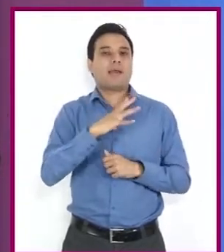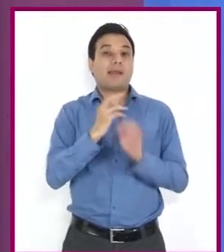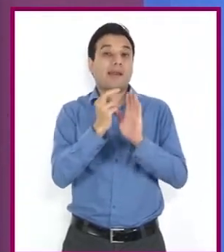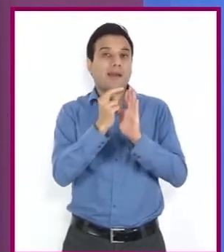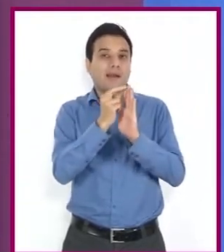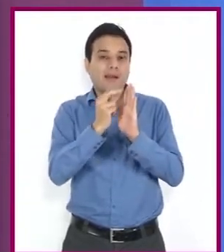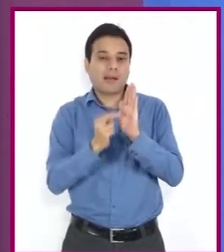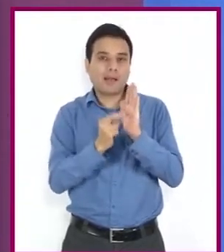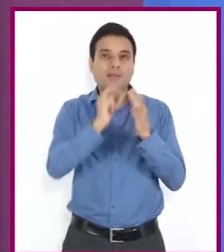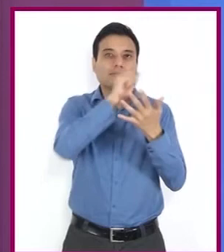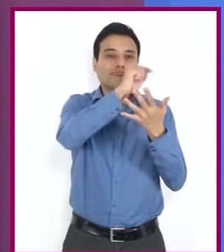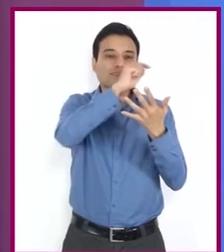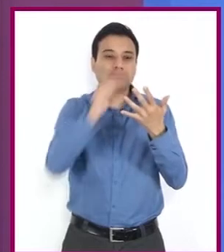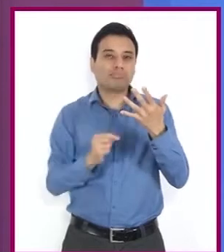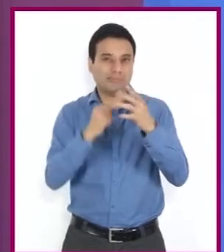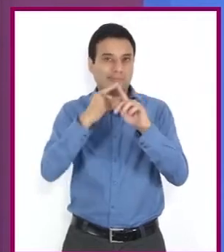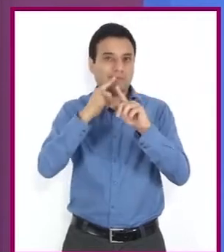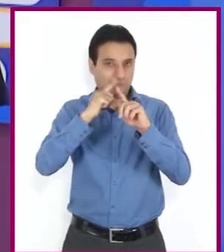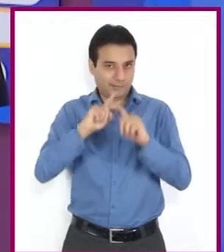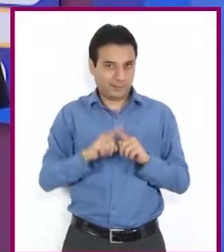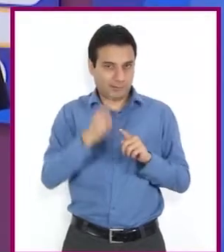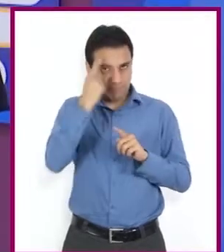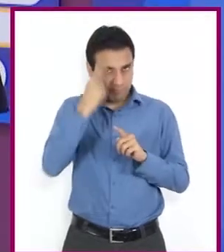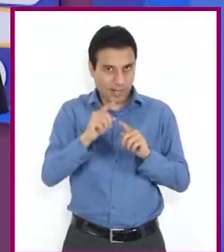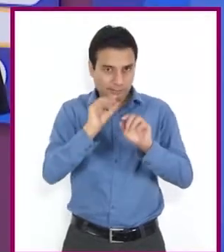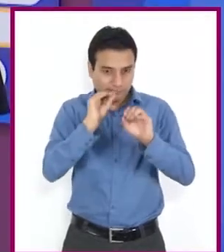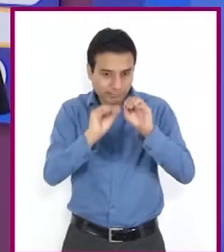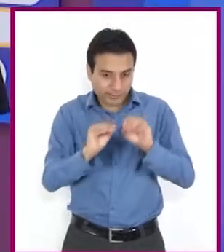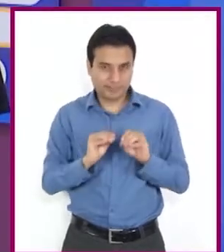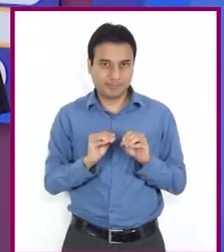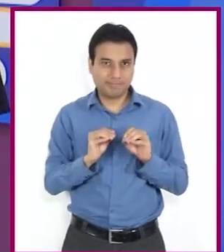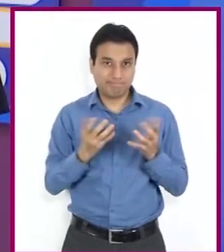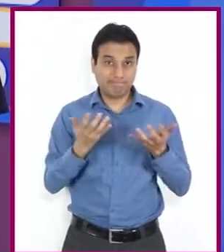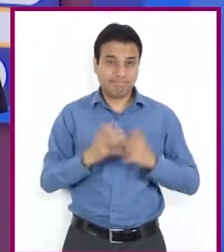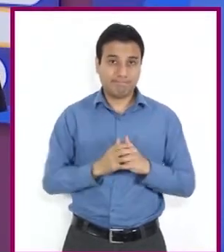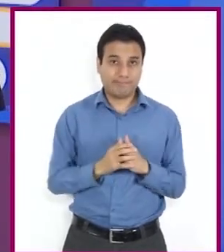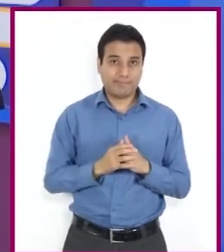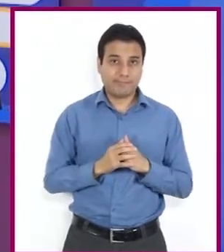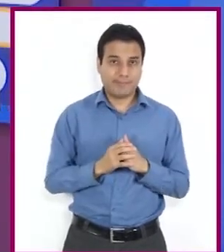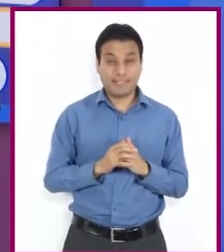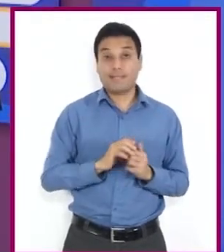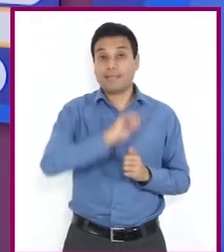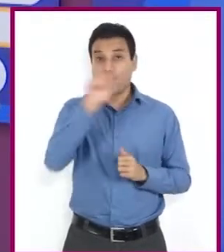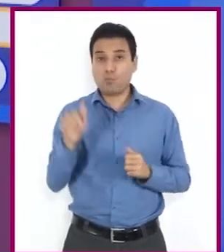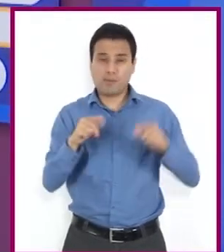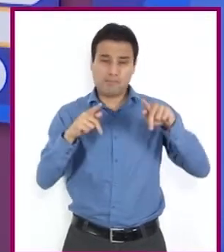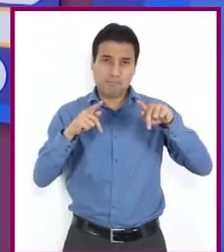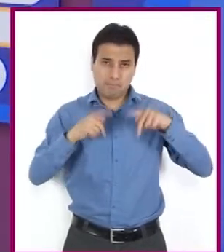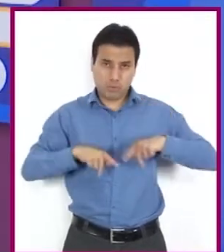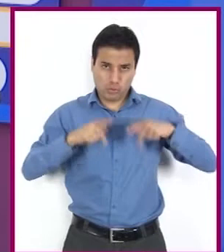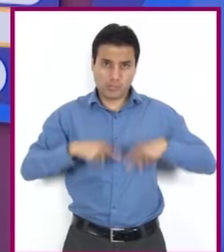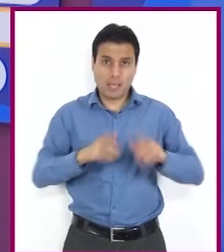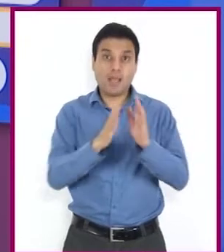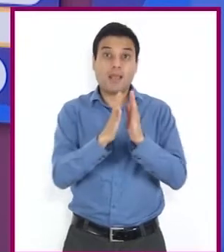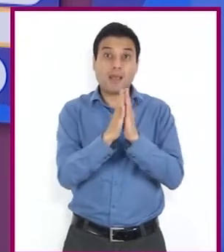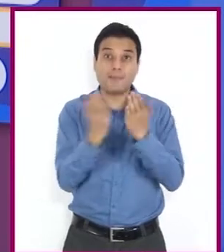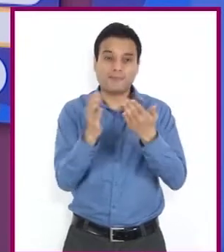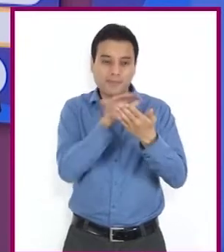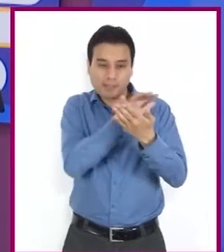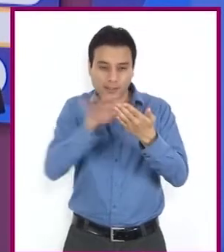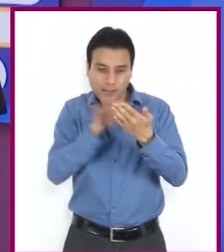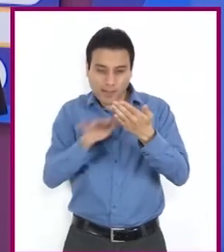autor propone soluciones originales y asegura que se comprenda la narración.